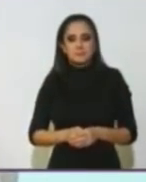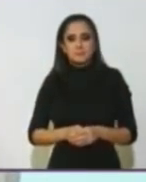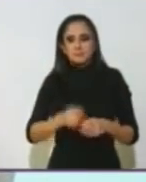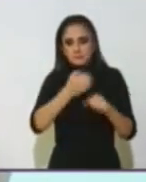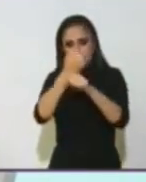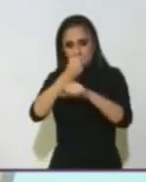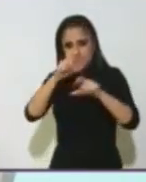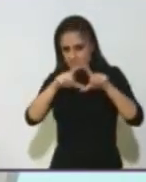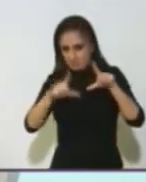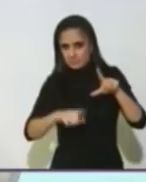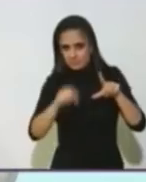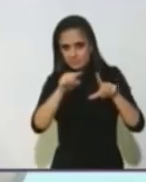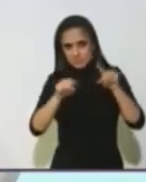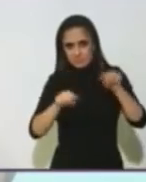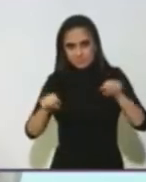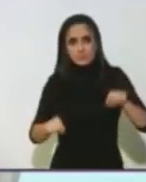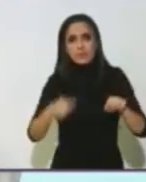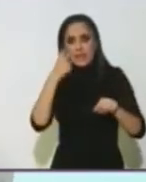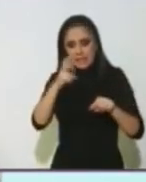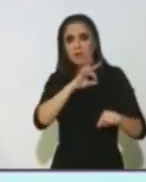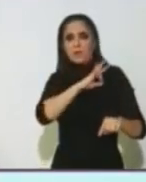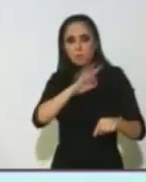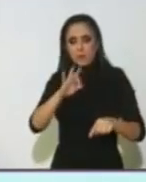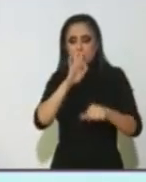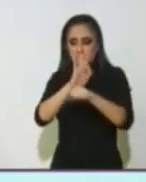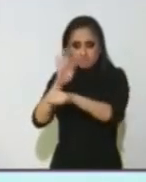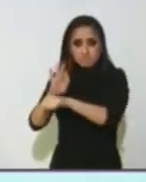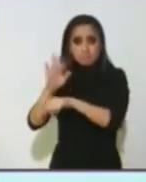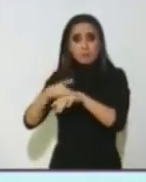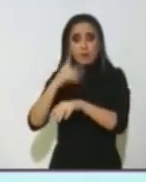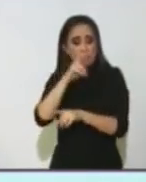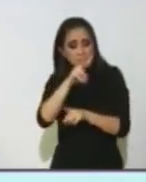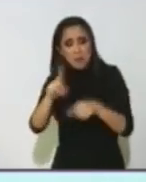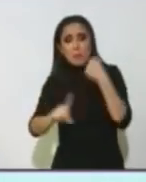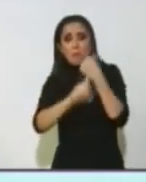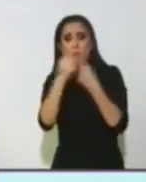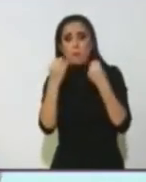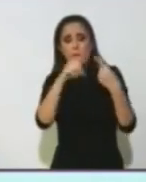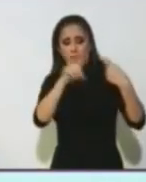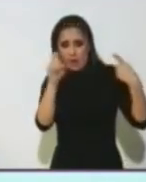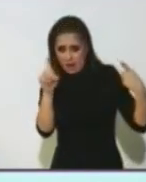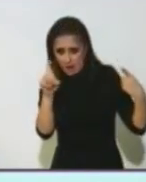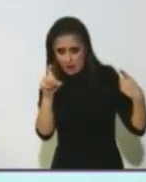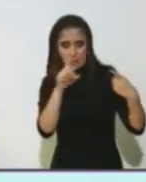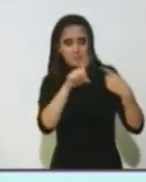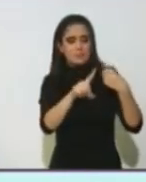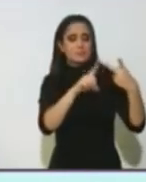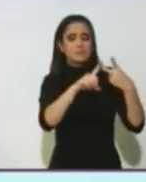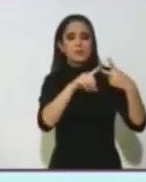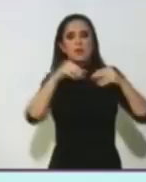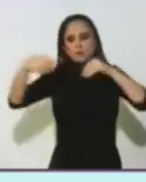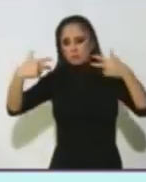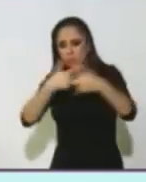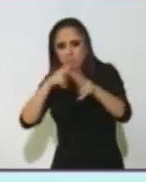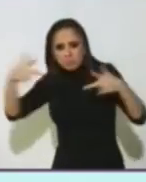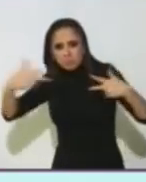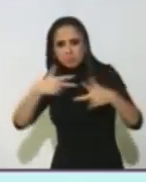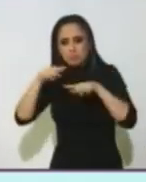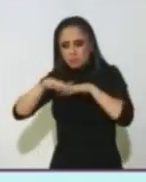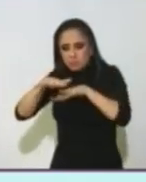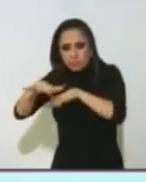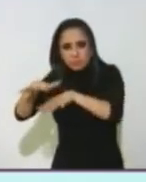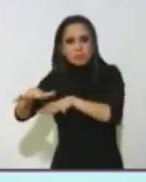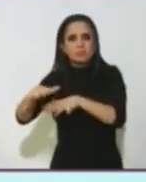únicamente se puede desarrollar y muchos de los problemas que como el agua y la movilidad son cuestiones